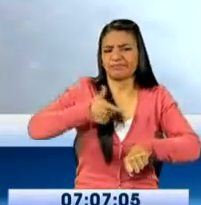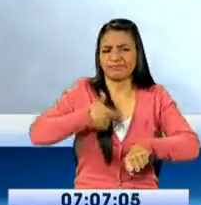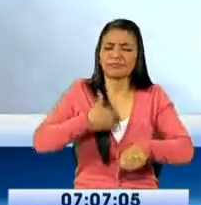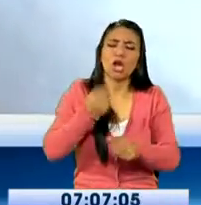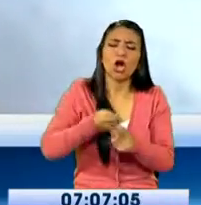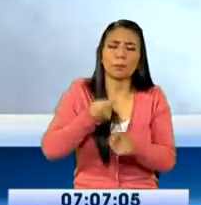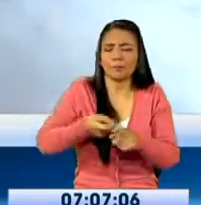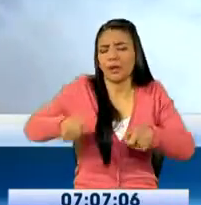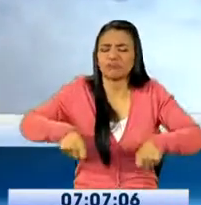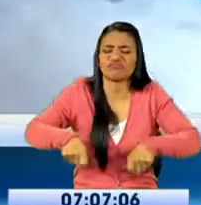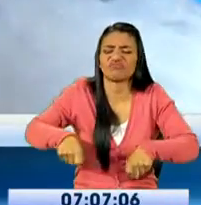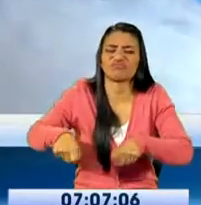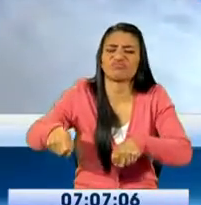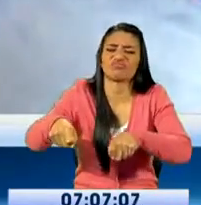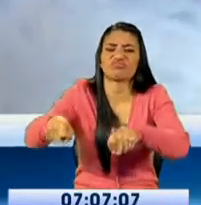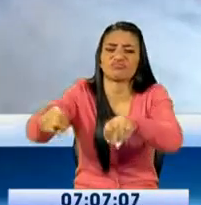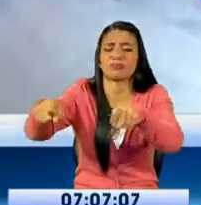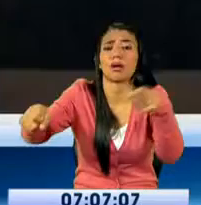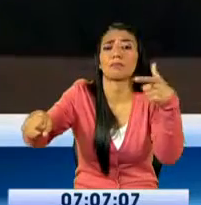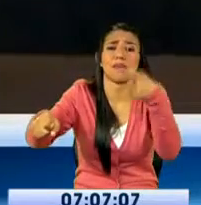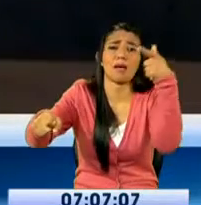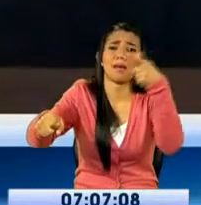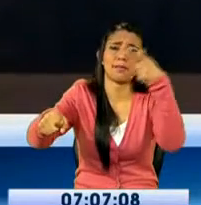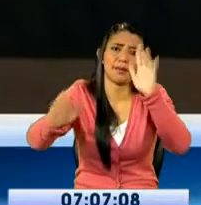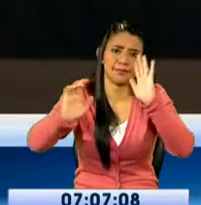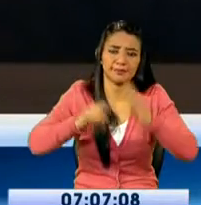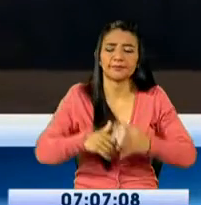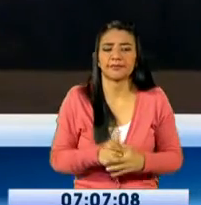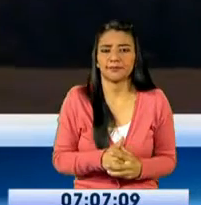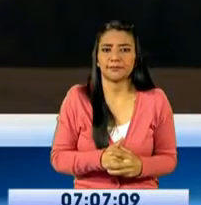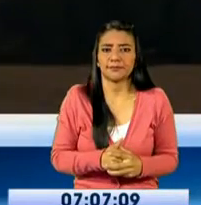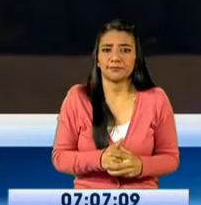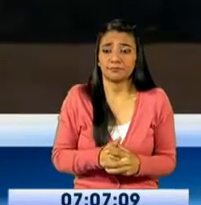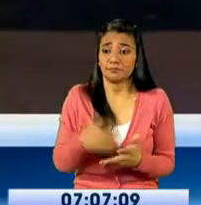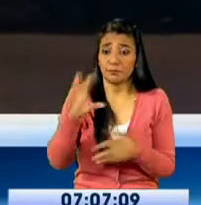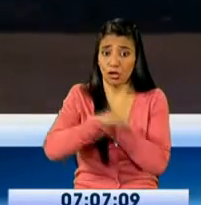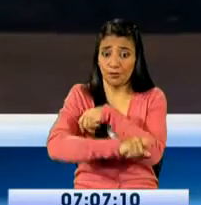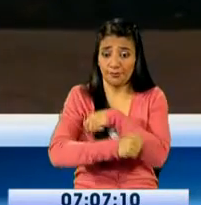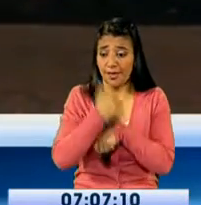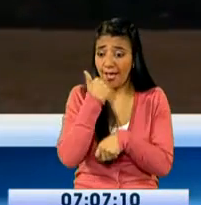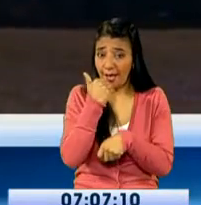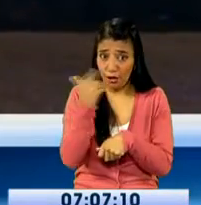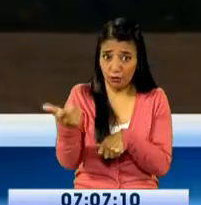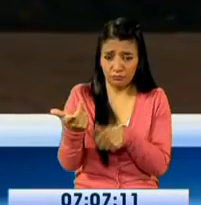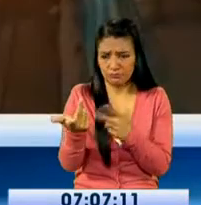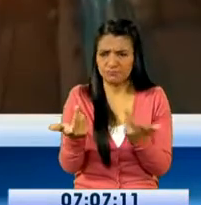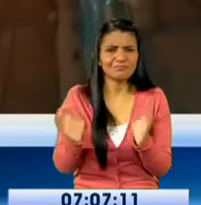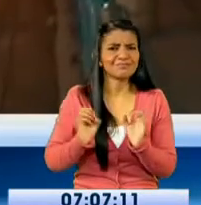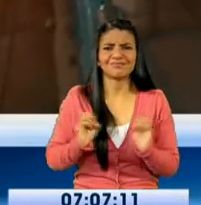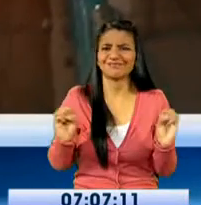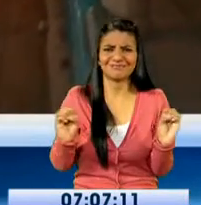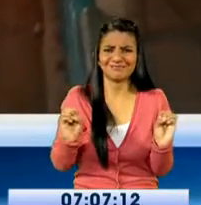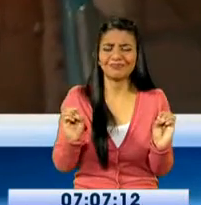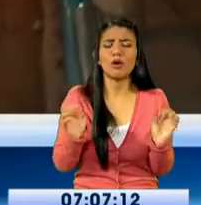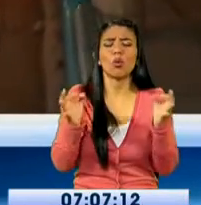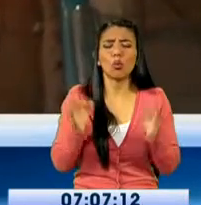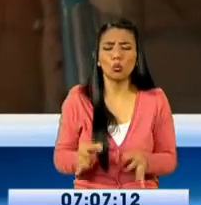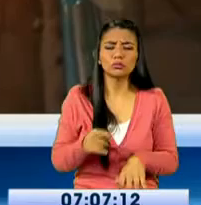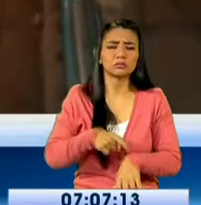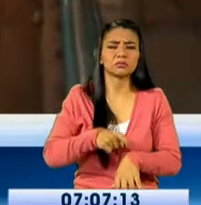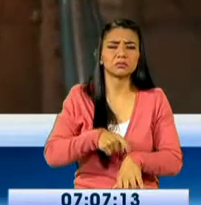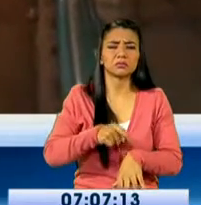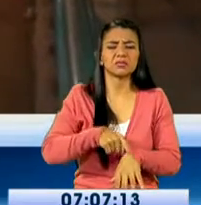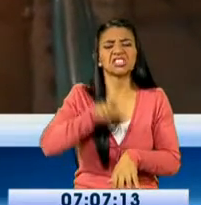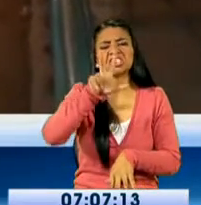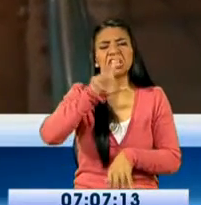comprado minutos antes. Al hoy occiso no se le llevaron ninguna pertenencia. Todo ocurrió pasadas las